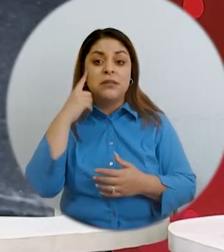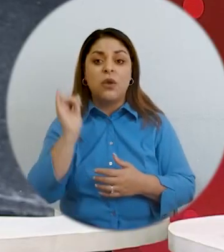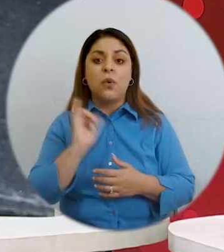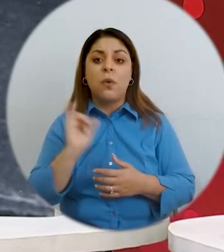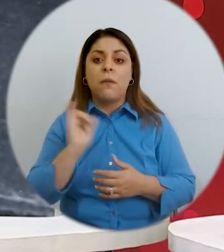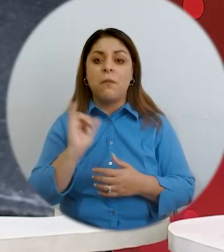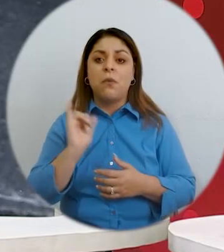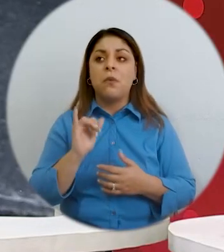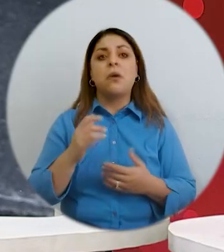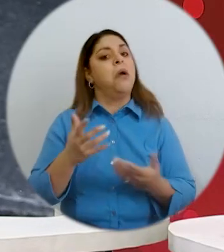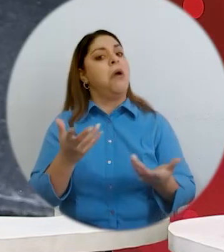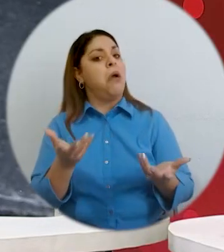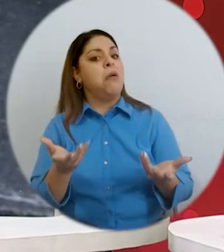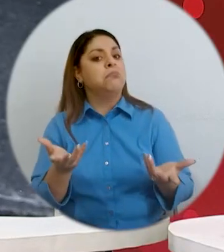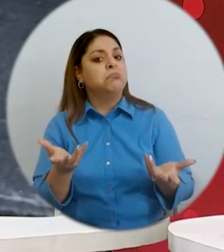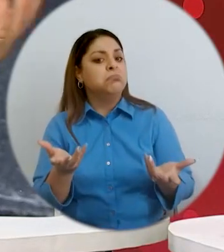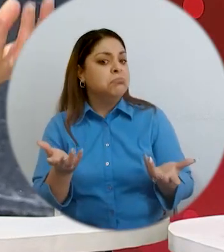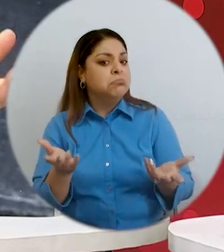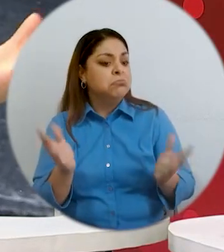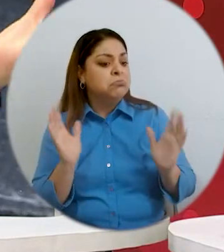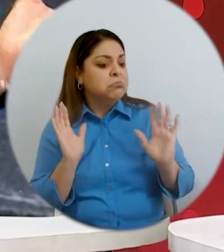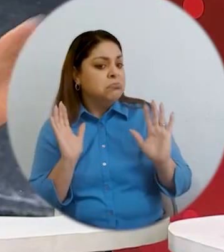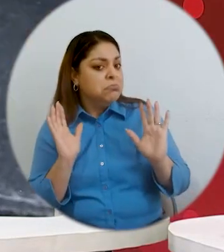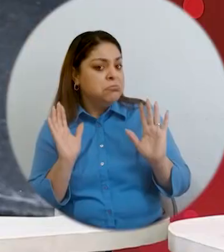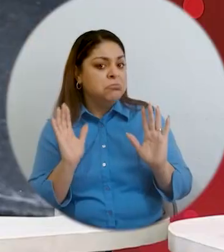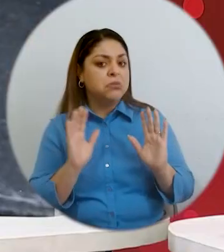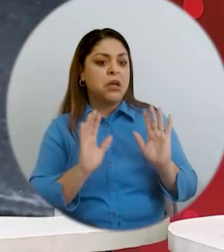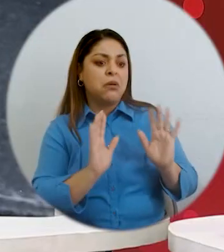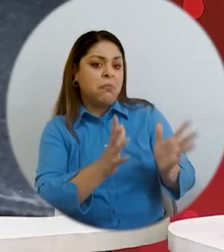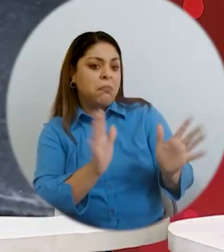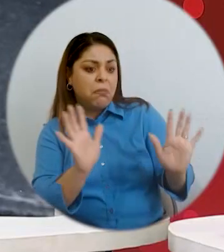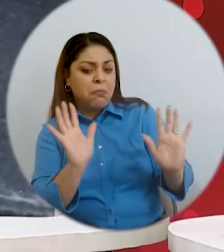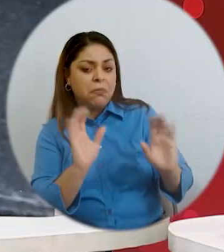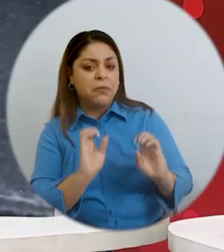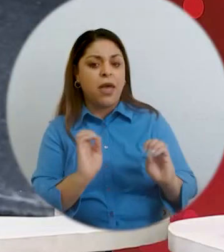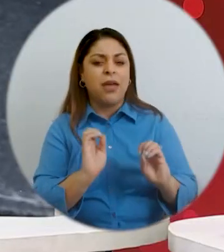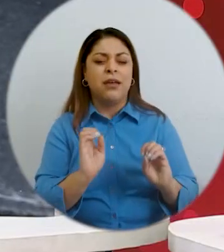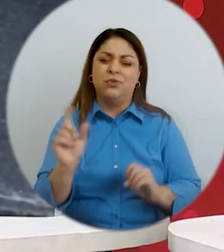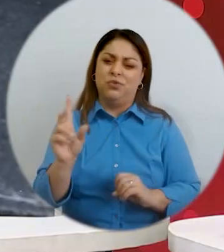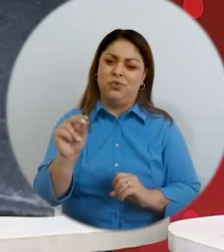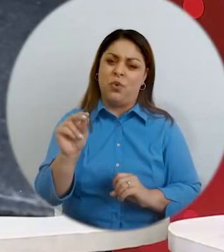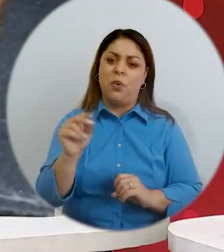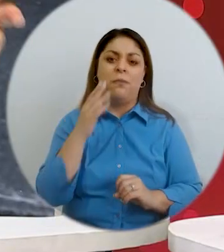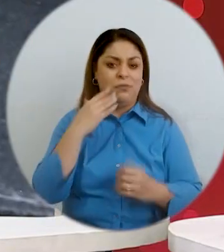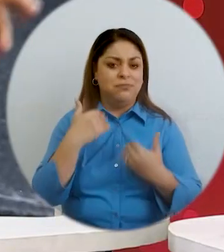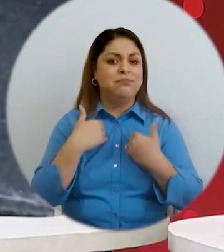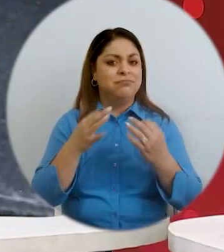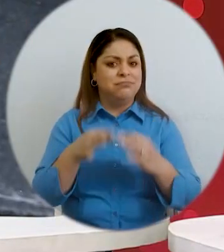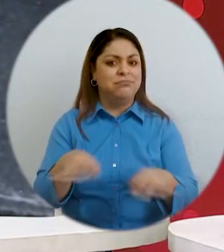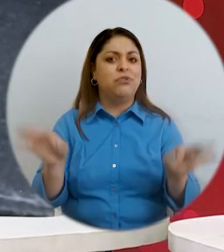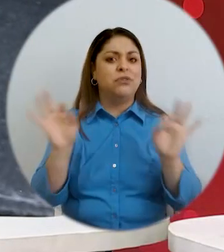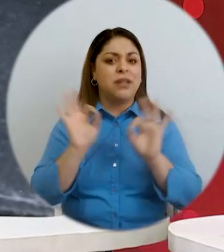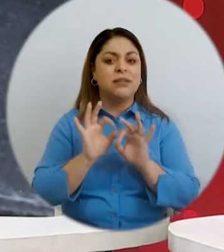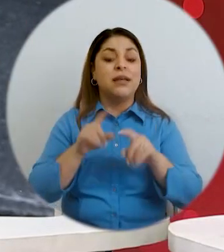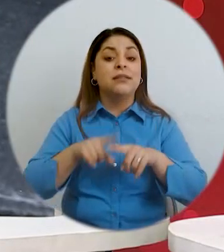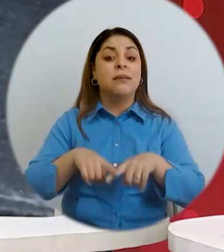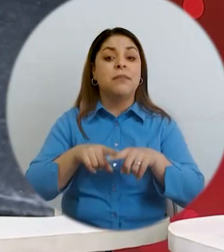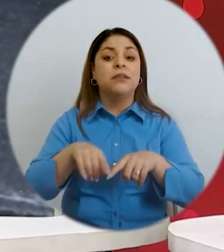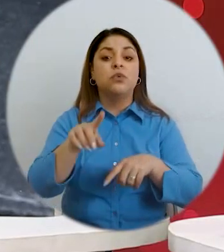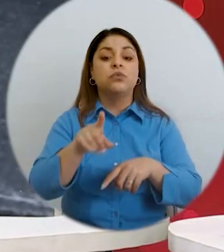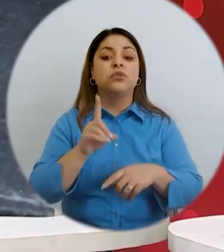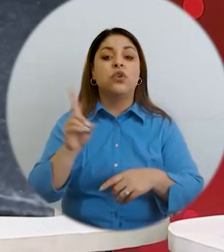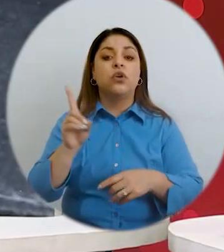verlo, ¿verdad?, como esa vastedad, sino también la importancia que tiene según las áreas donde